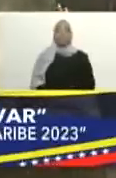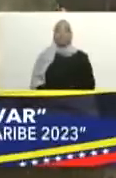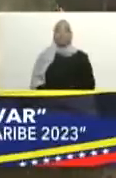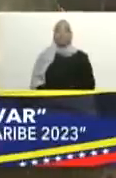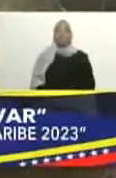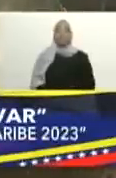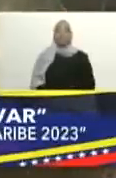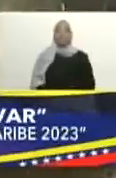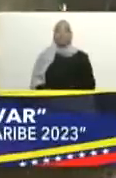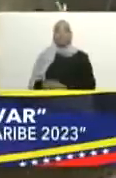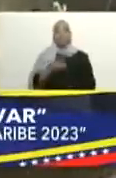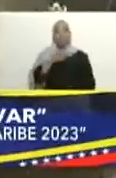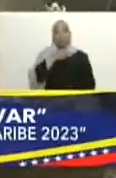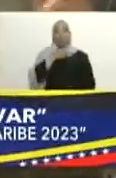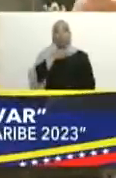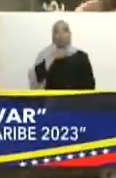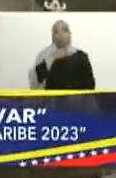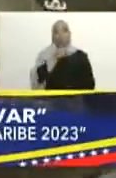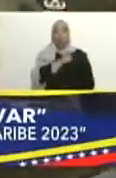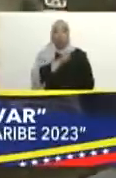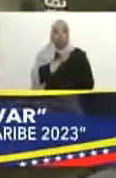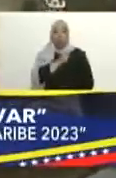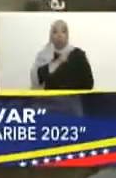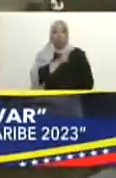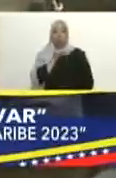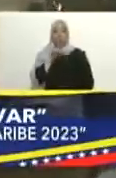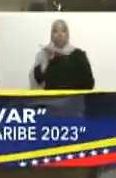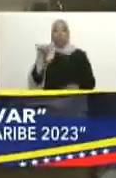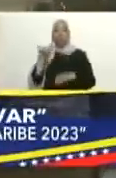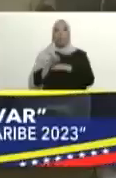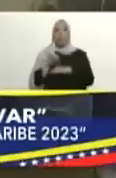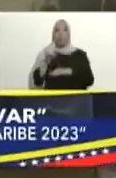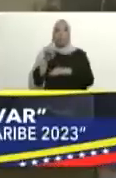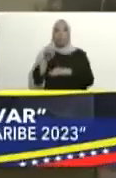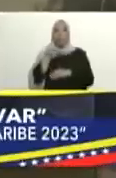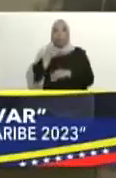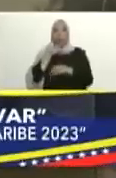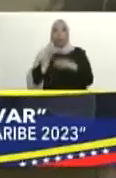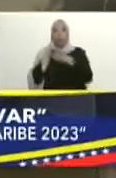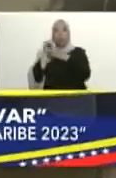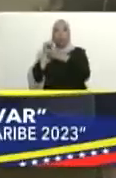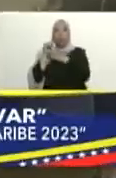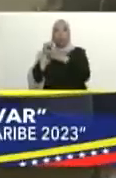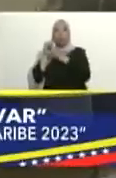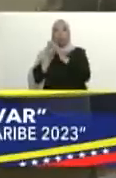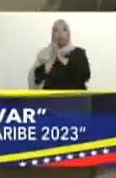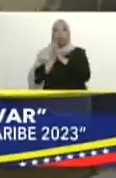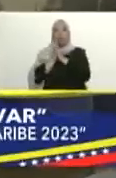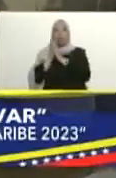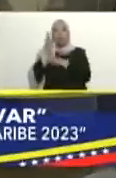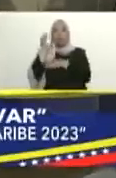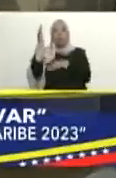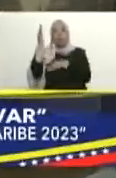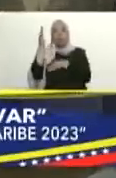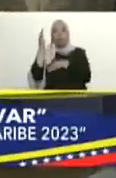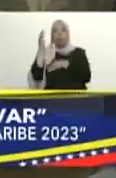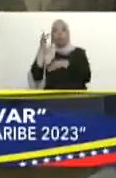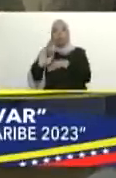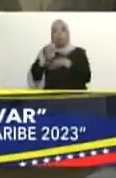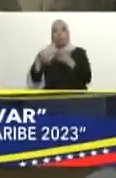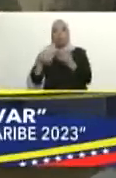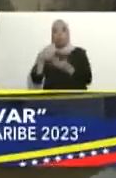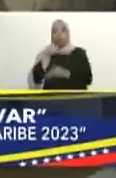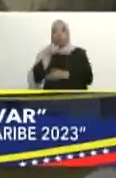nuestro obispo católico, nuestro pastor evangélico, y le pido a Dios para